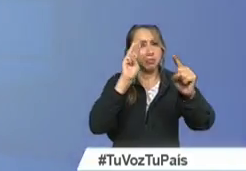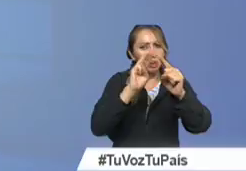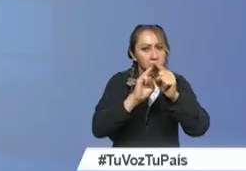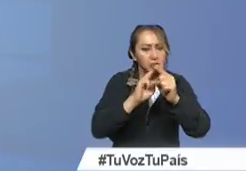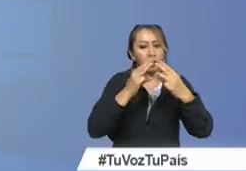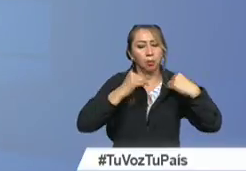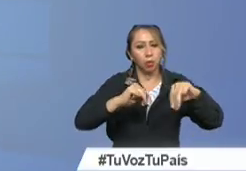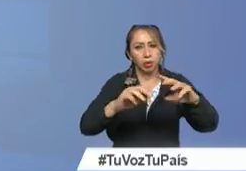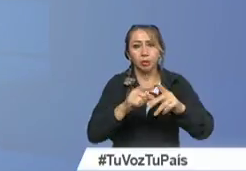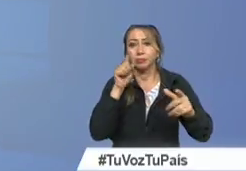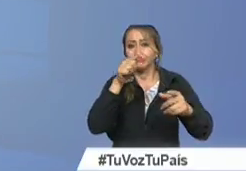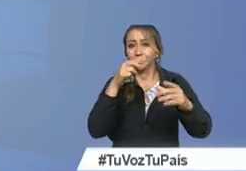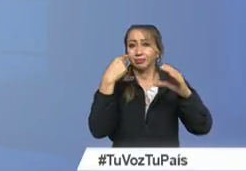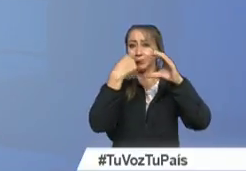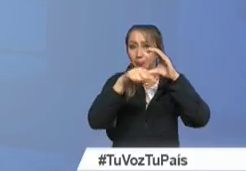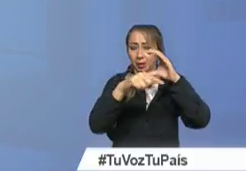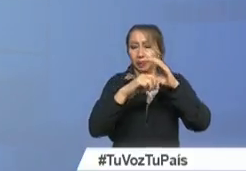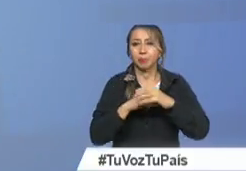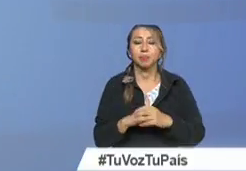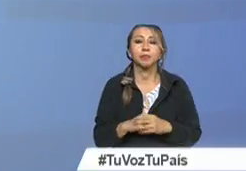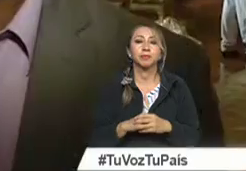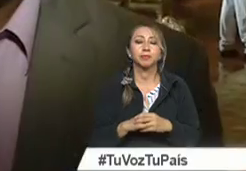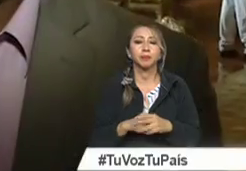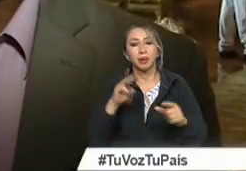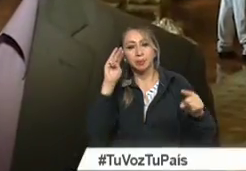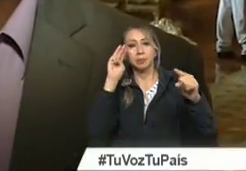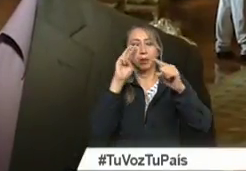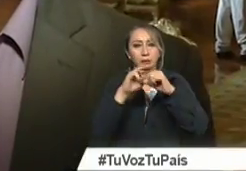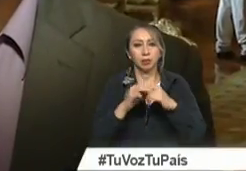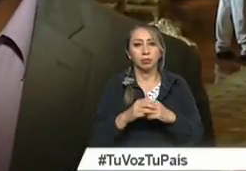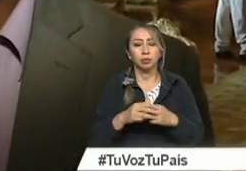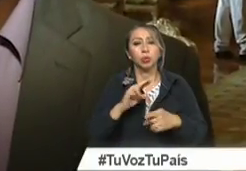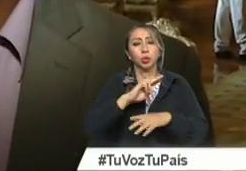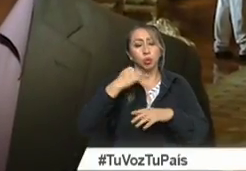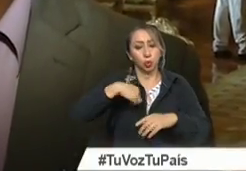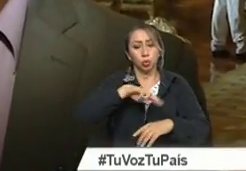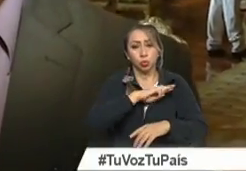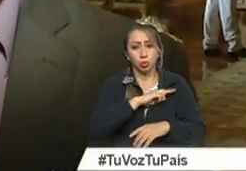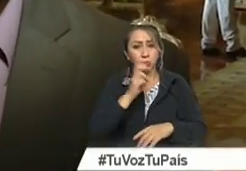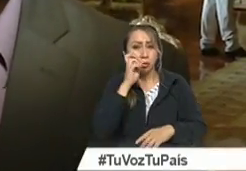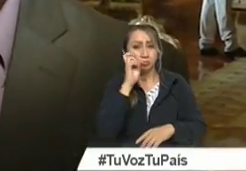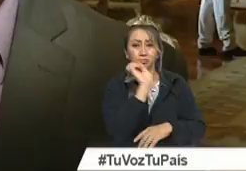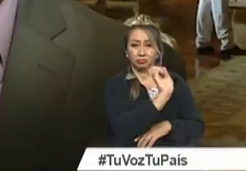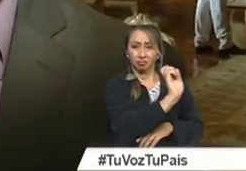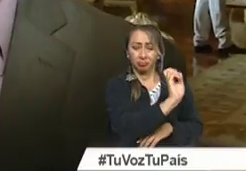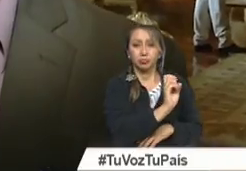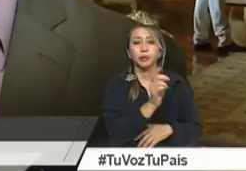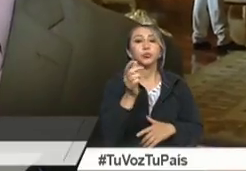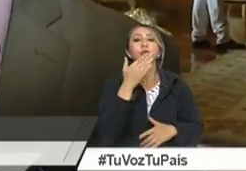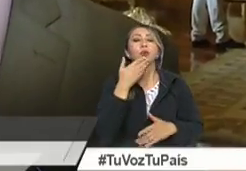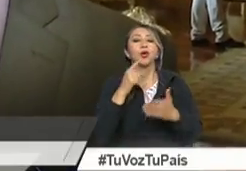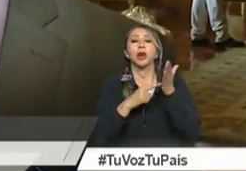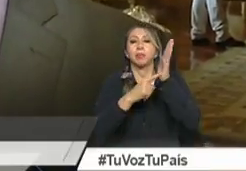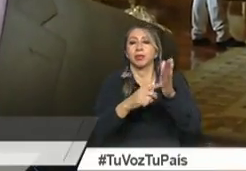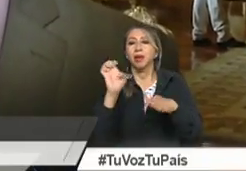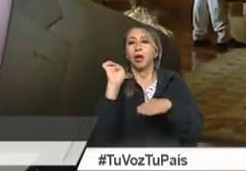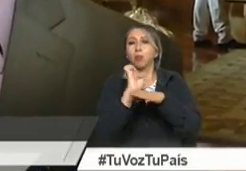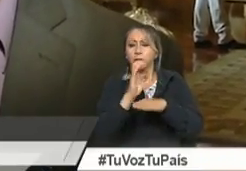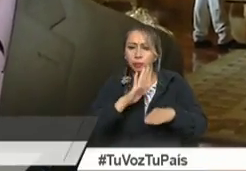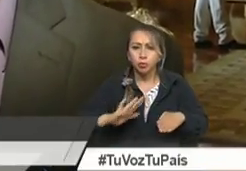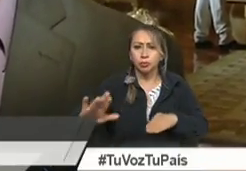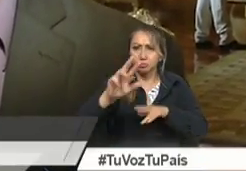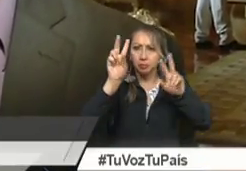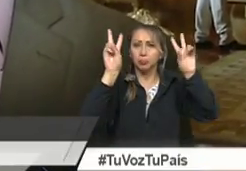humana cancillería punto 2 punto s nosotros como migrantes que somos embajadores que conocemos la